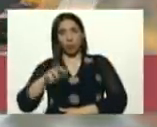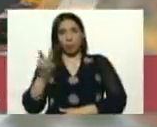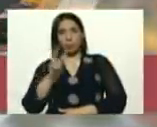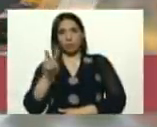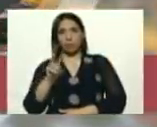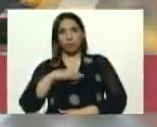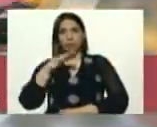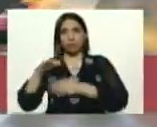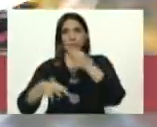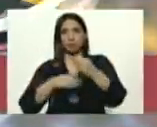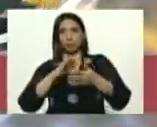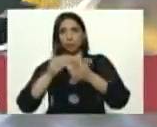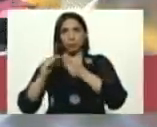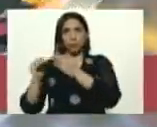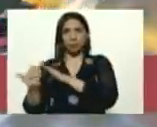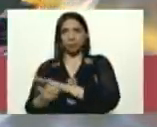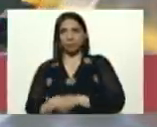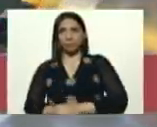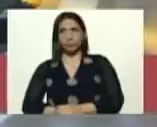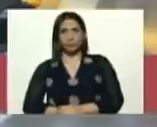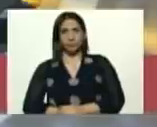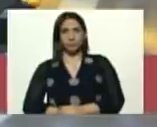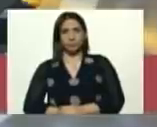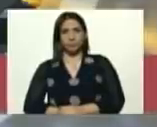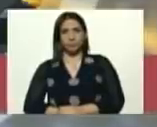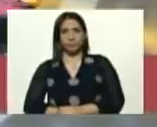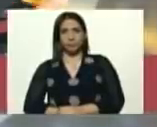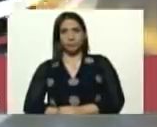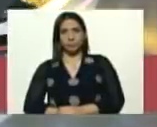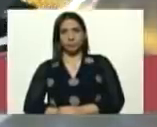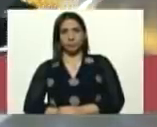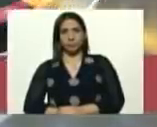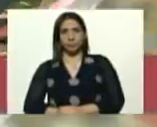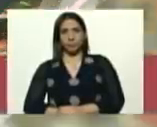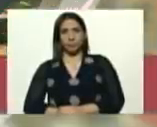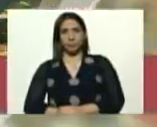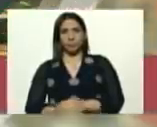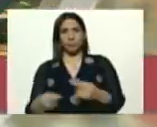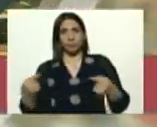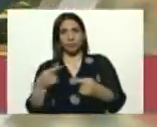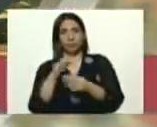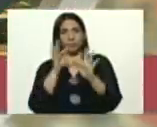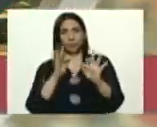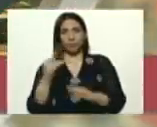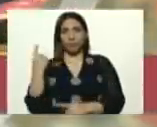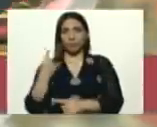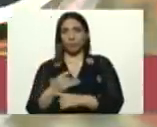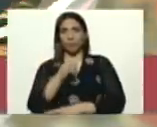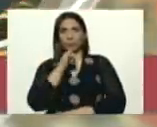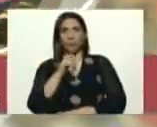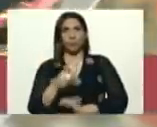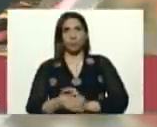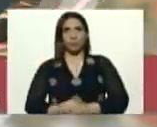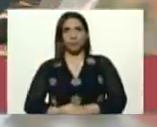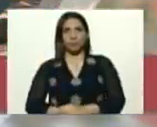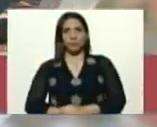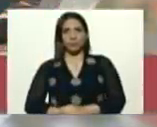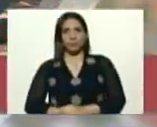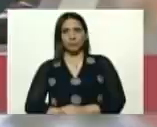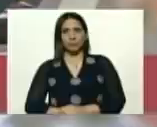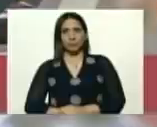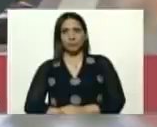la transmisión comunitaria. De igual forma, tenemos que informar, Boris,